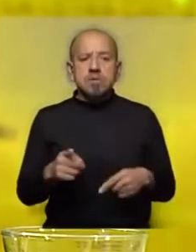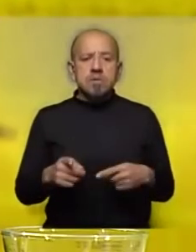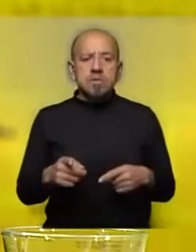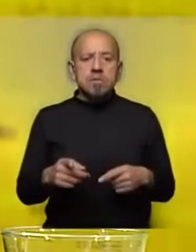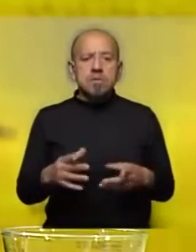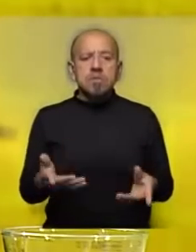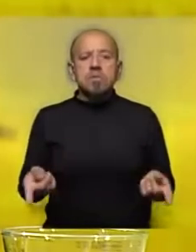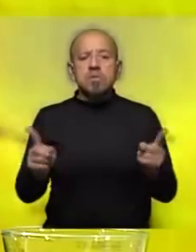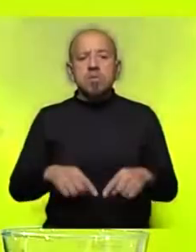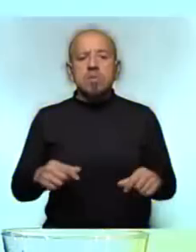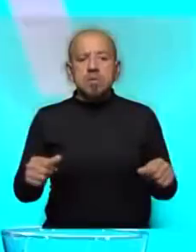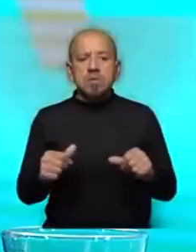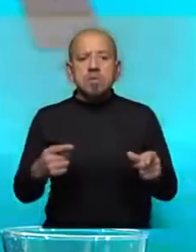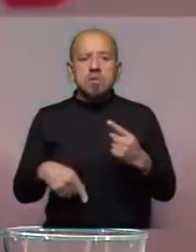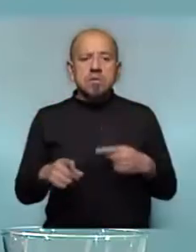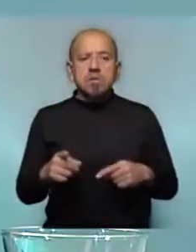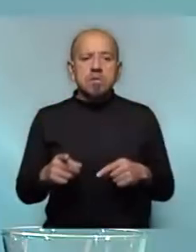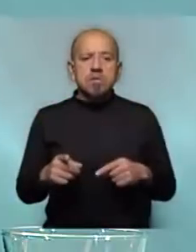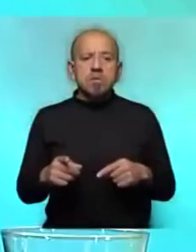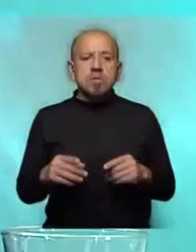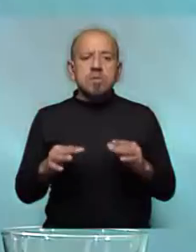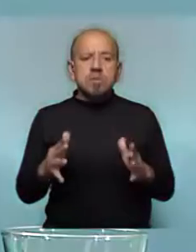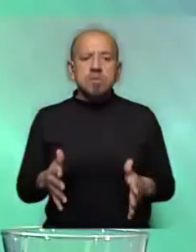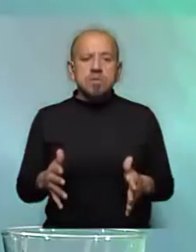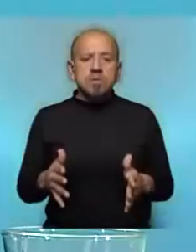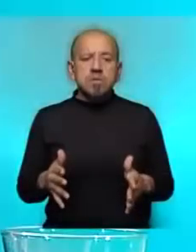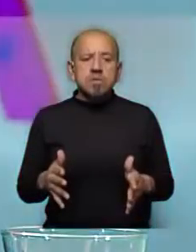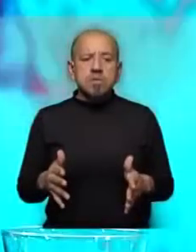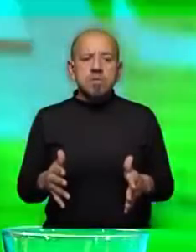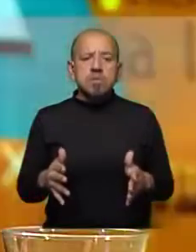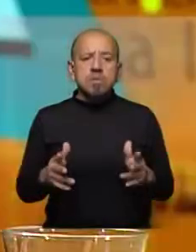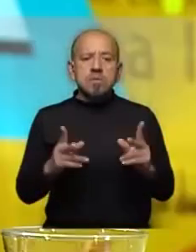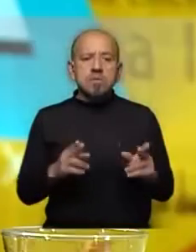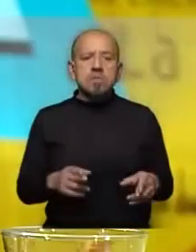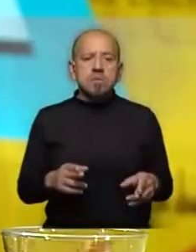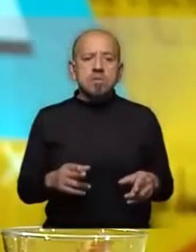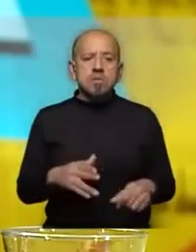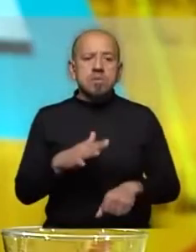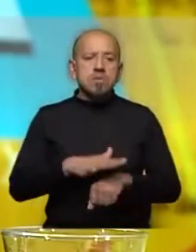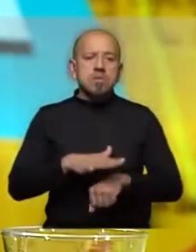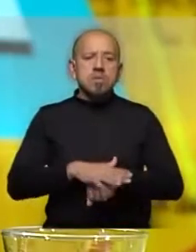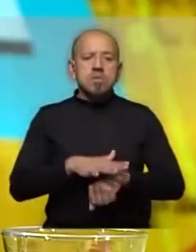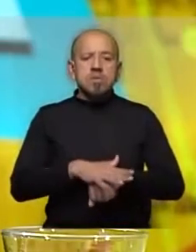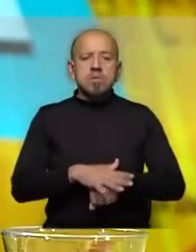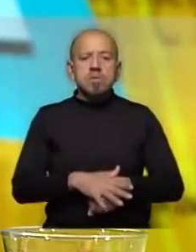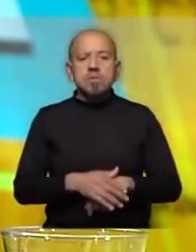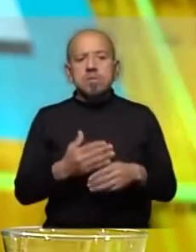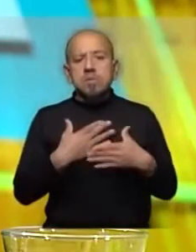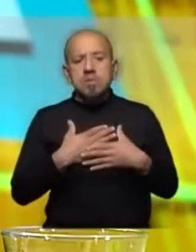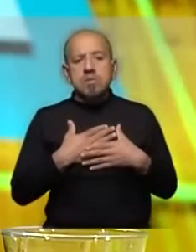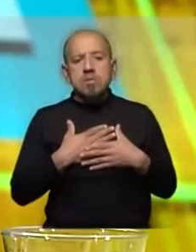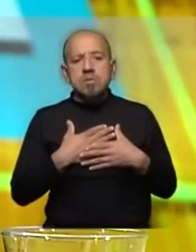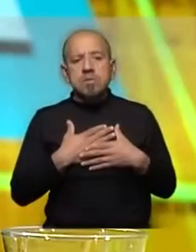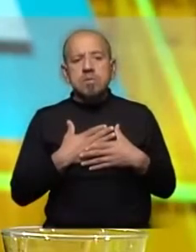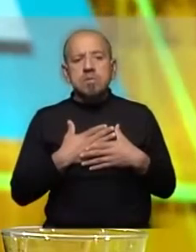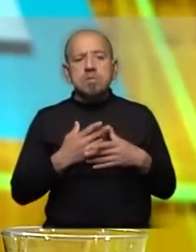tuviera que volver a hacerlo pero bueno estoy en un periodo de déjeme disfrutar este momento de uno me saqué el corsé